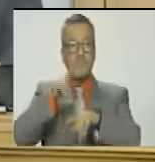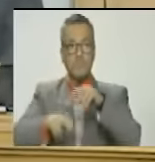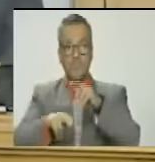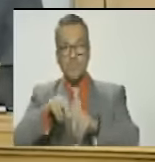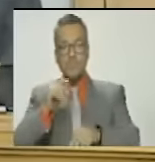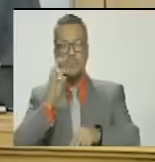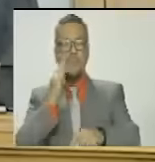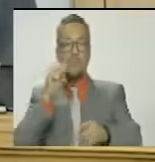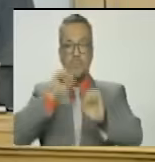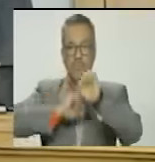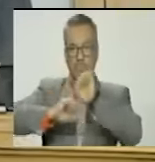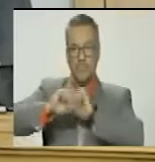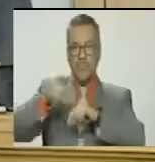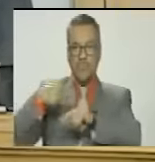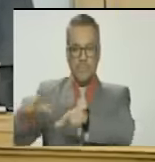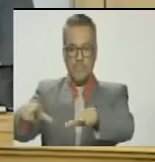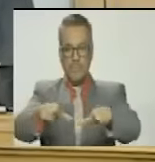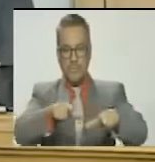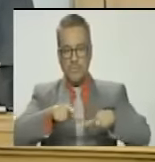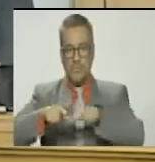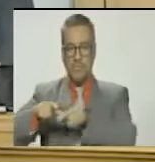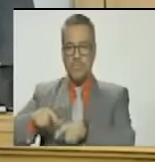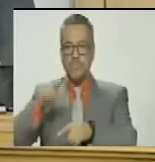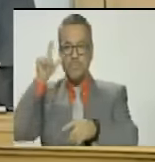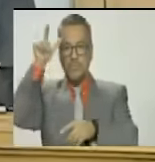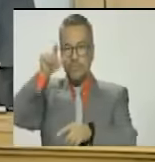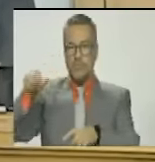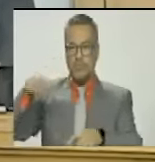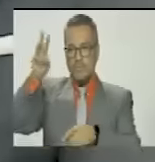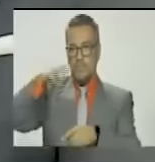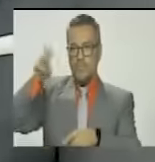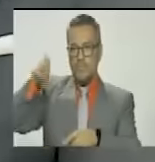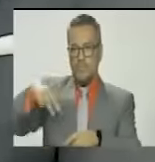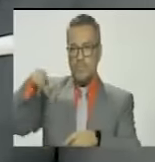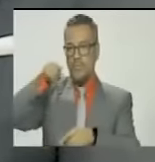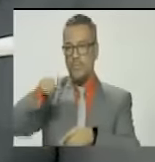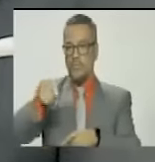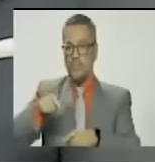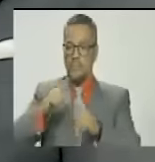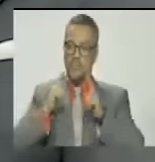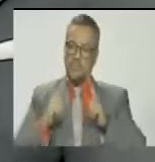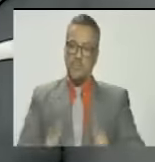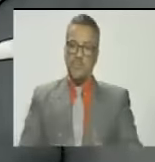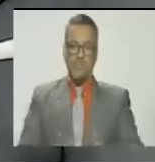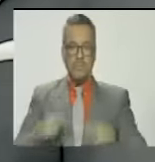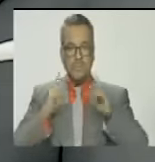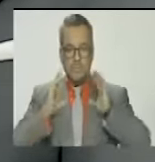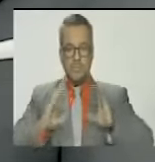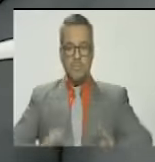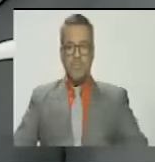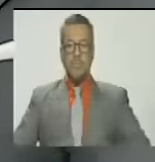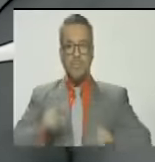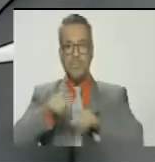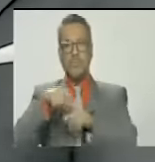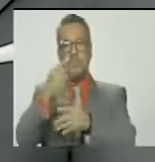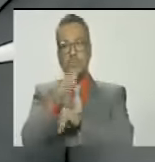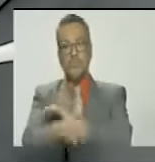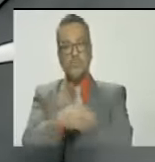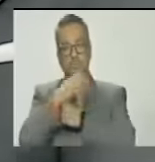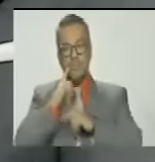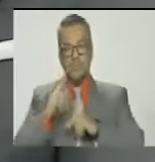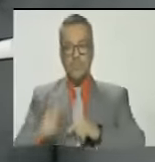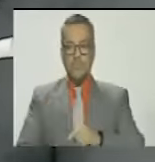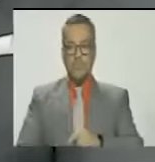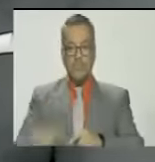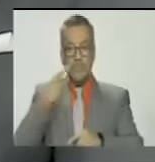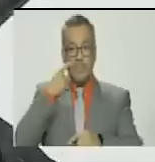seguir para la defensa del territorio de la Guayana Esequiba, no dar reposo a su alma ni descanso a su brazo